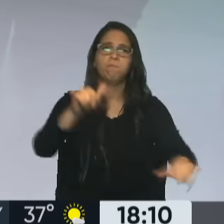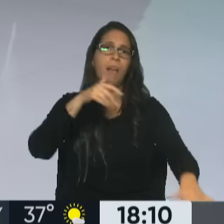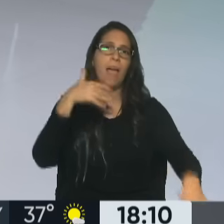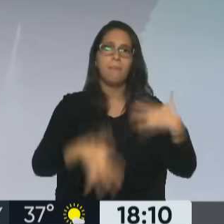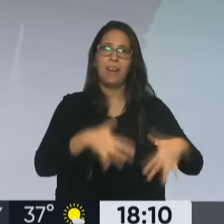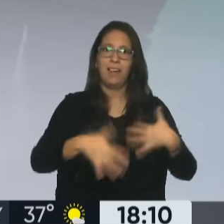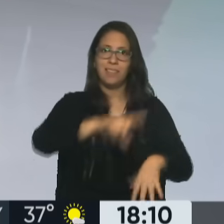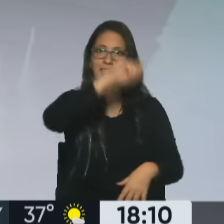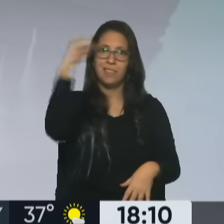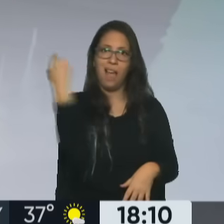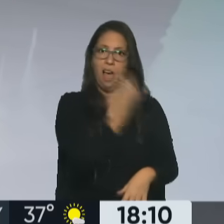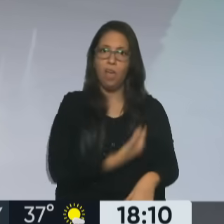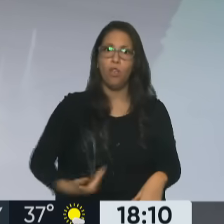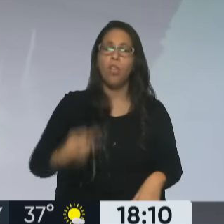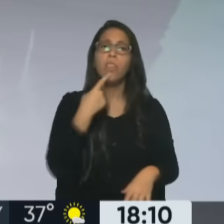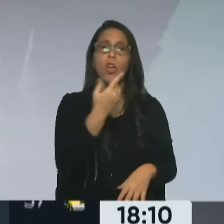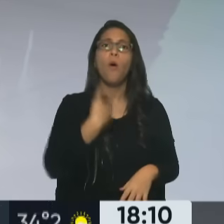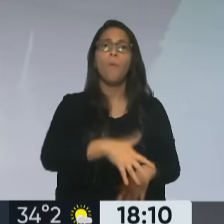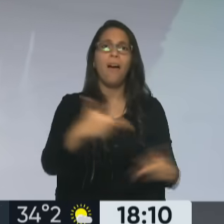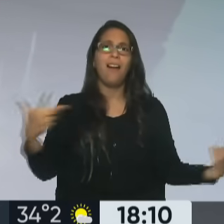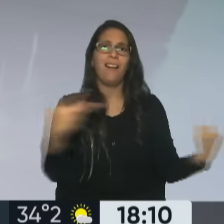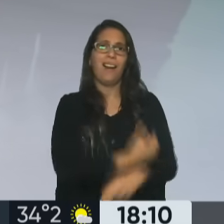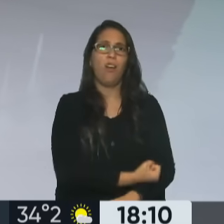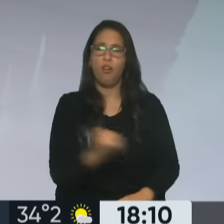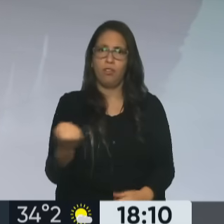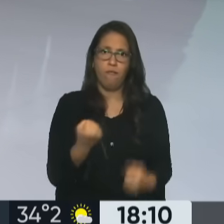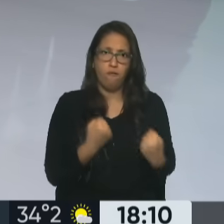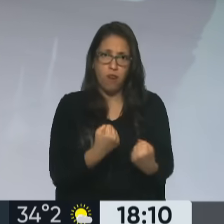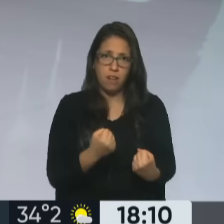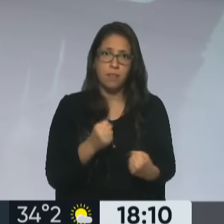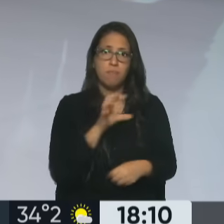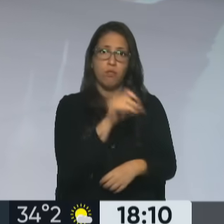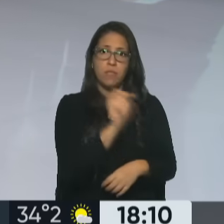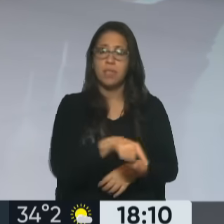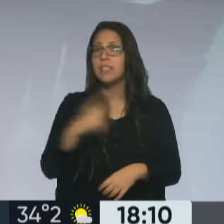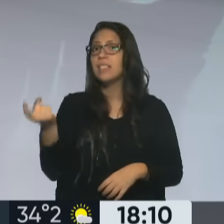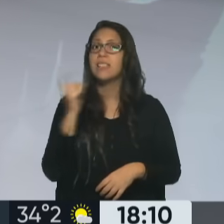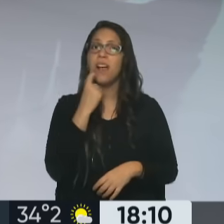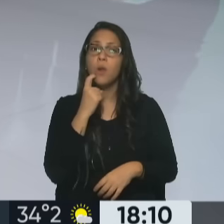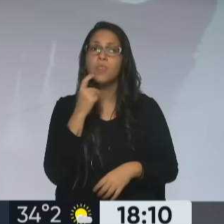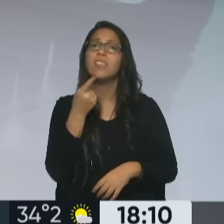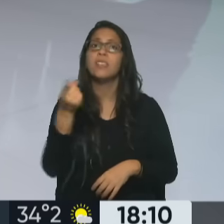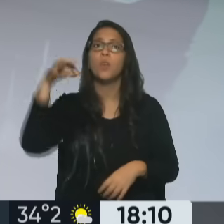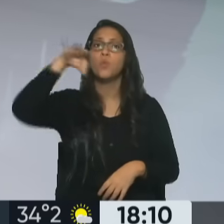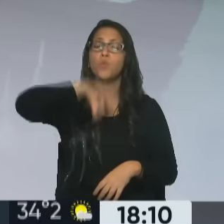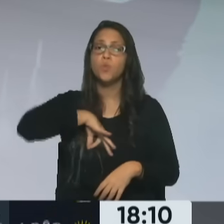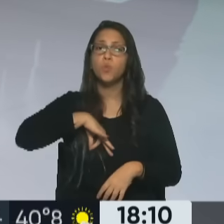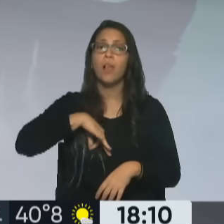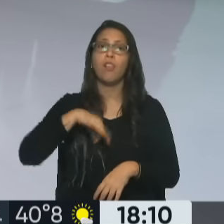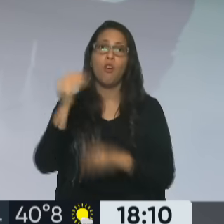anunció un fuerte recorte para la provincia Por otra parte el gobernador de San Luis Indicó que pagará los salarios estatales en